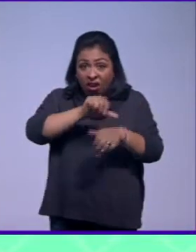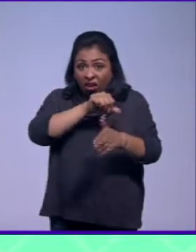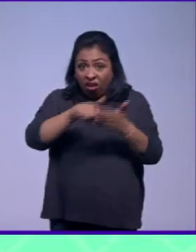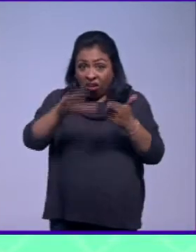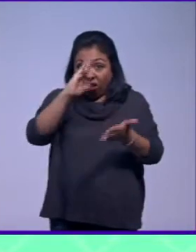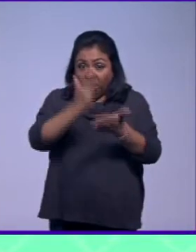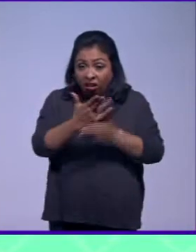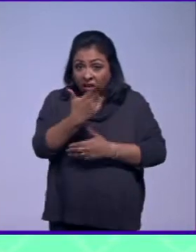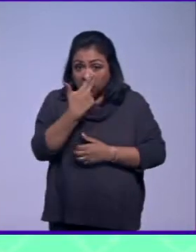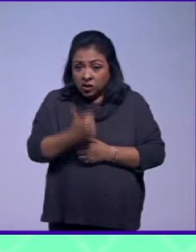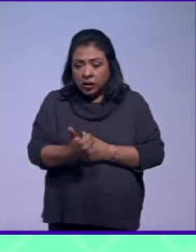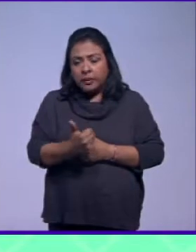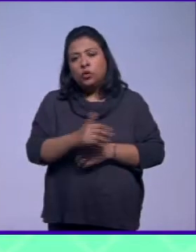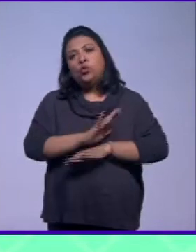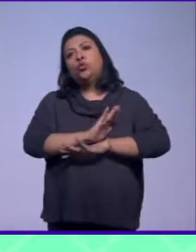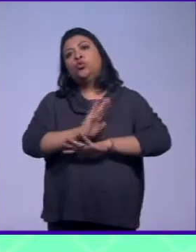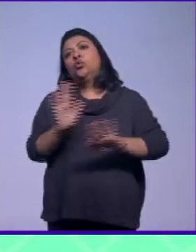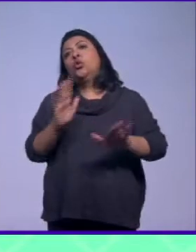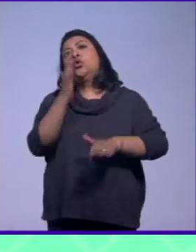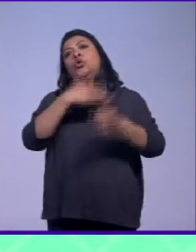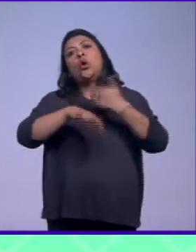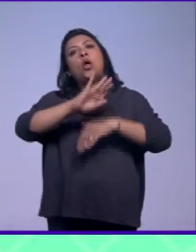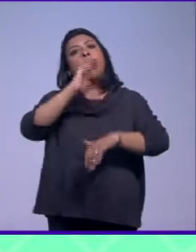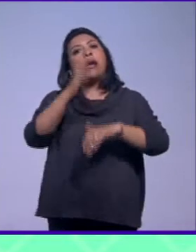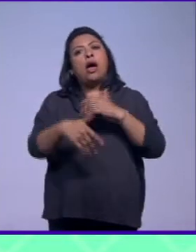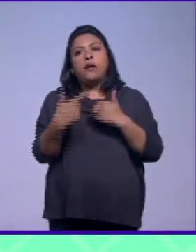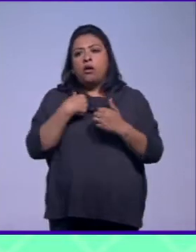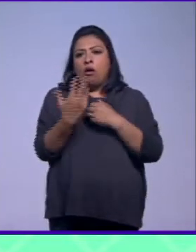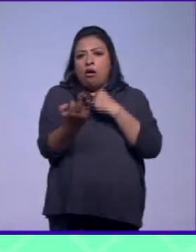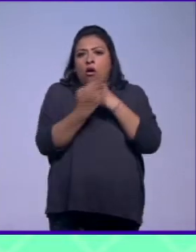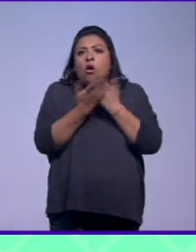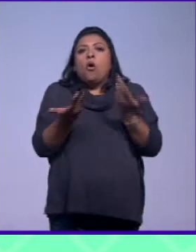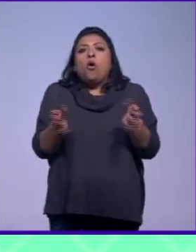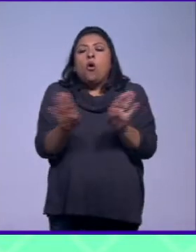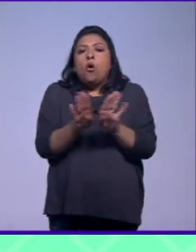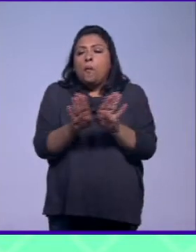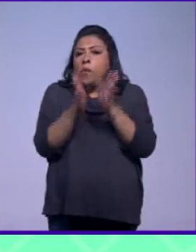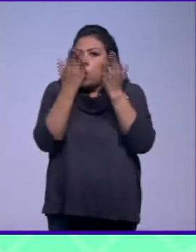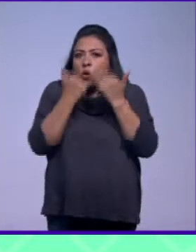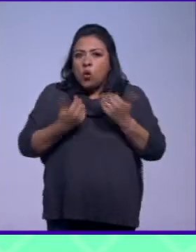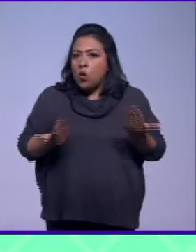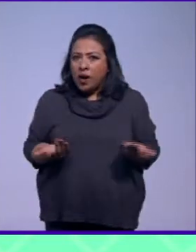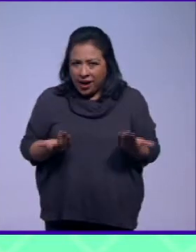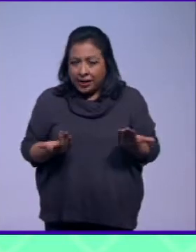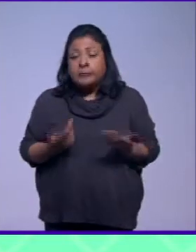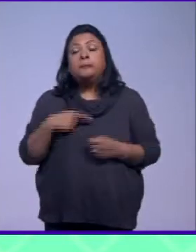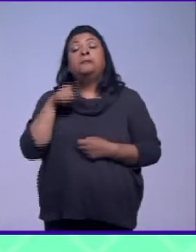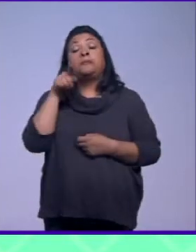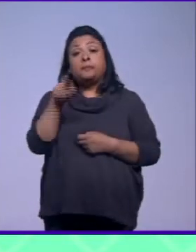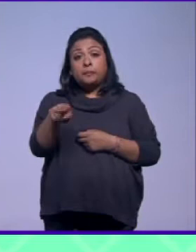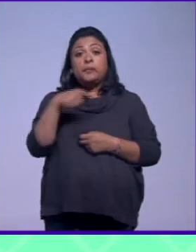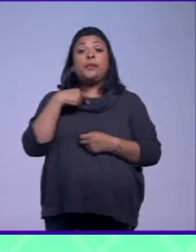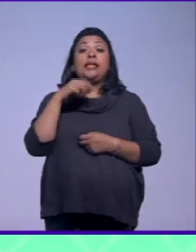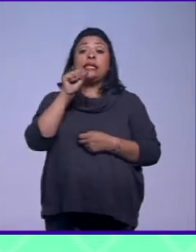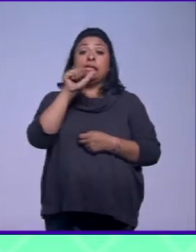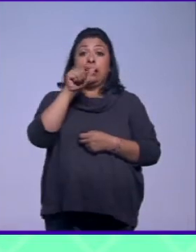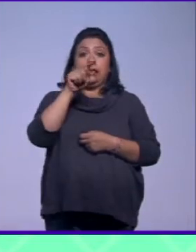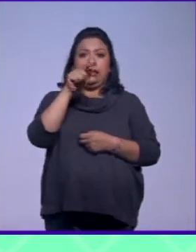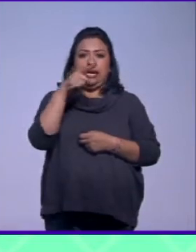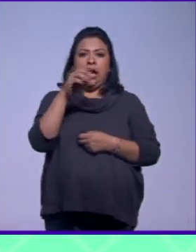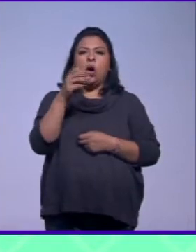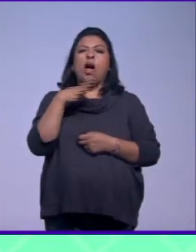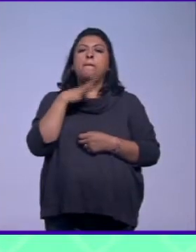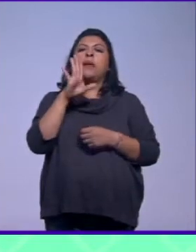acaba donde no tienes ya de ni como defenderte no y entonces santiago agarra esta